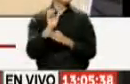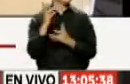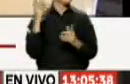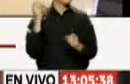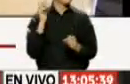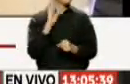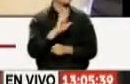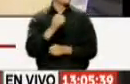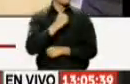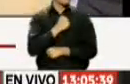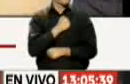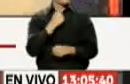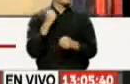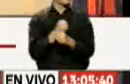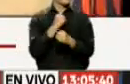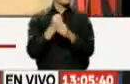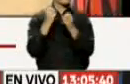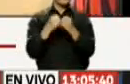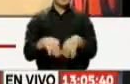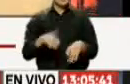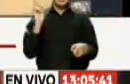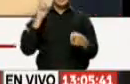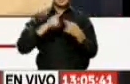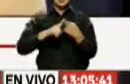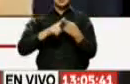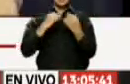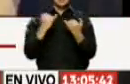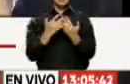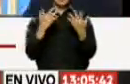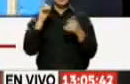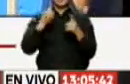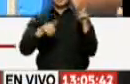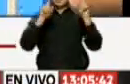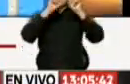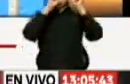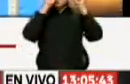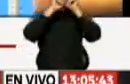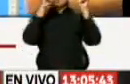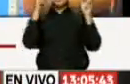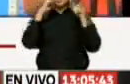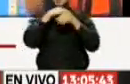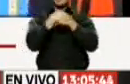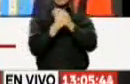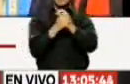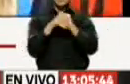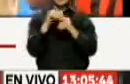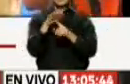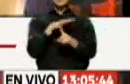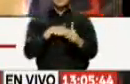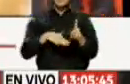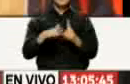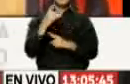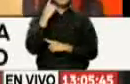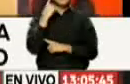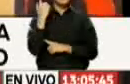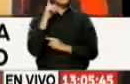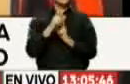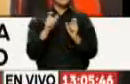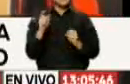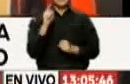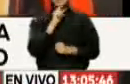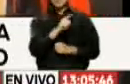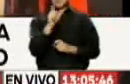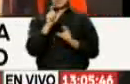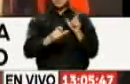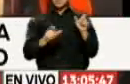plazas de trabajo a otros, porque todavía hay empresarios explotadores que se están aprovechando de la condición migratoria